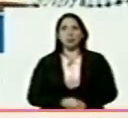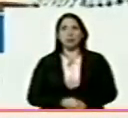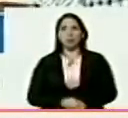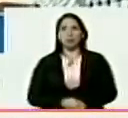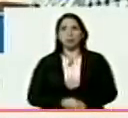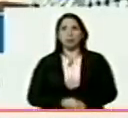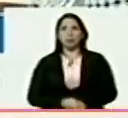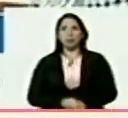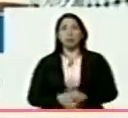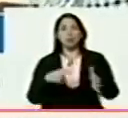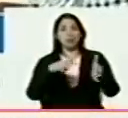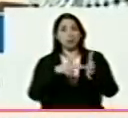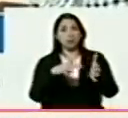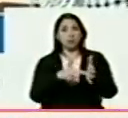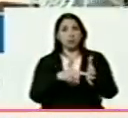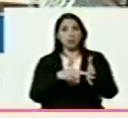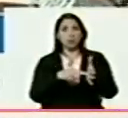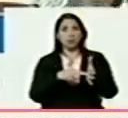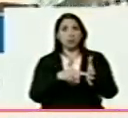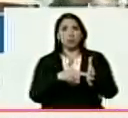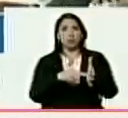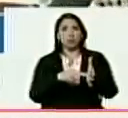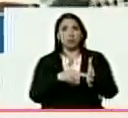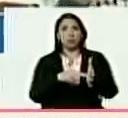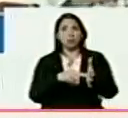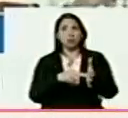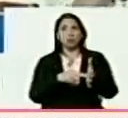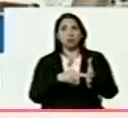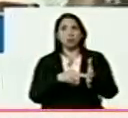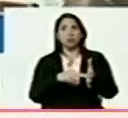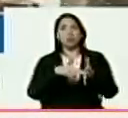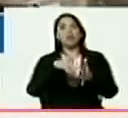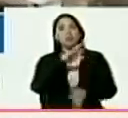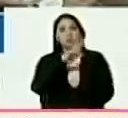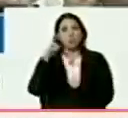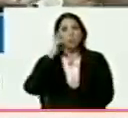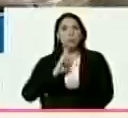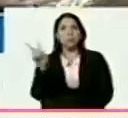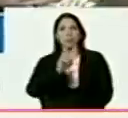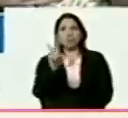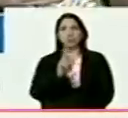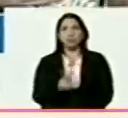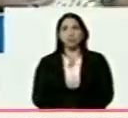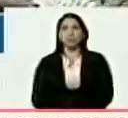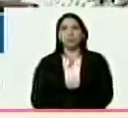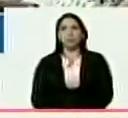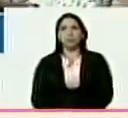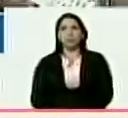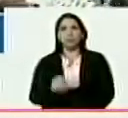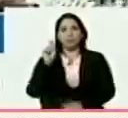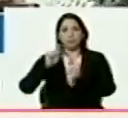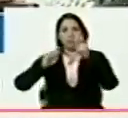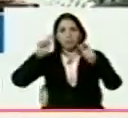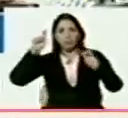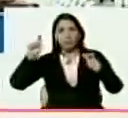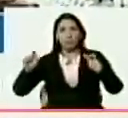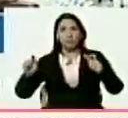participa a la República Bolivariana de Venezuela con ciudadanos